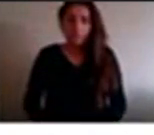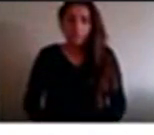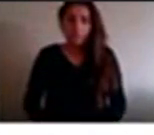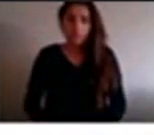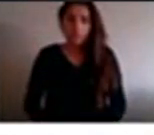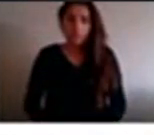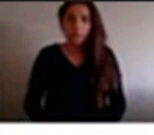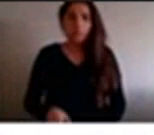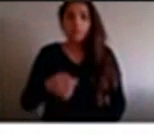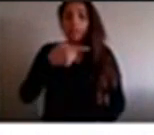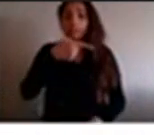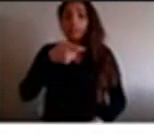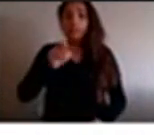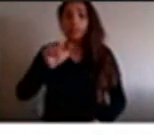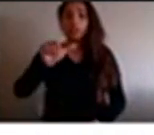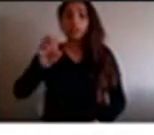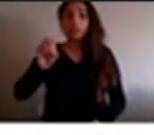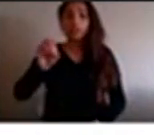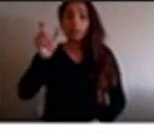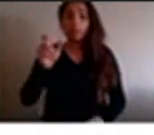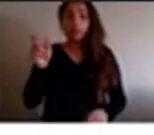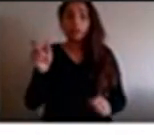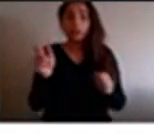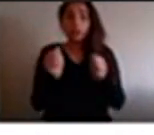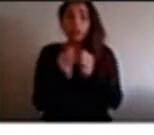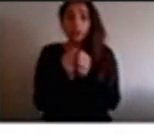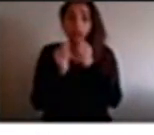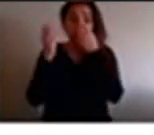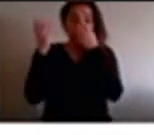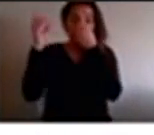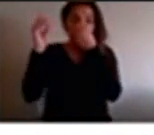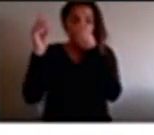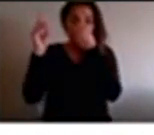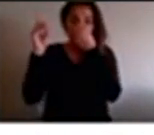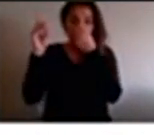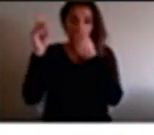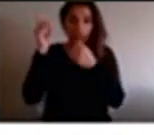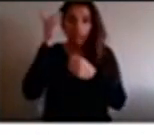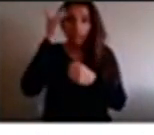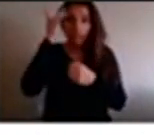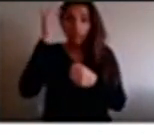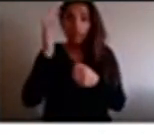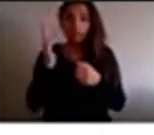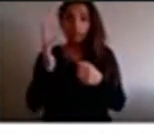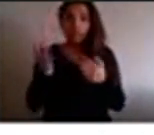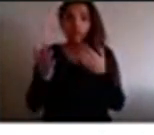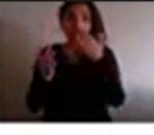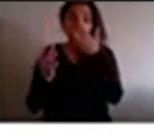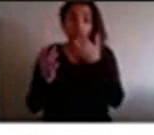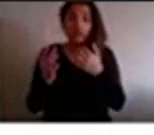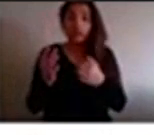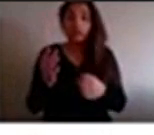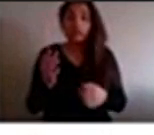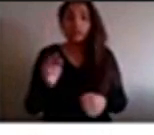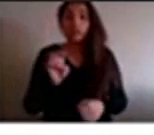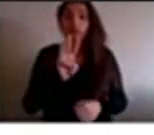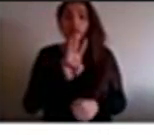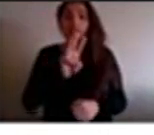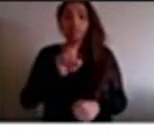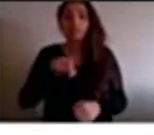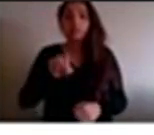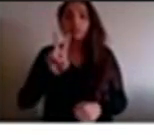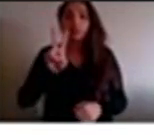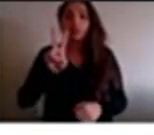160 personas con discapacidad intelectual vinculadas en las entidades públicas, y un 3.2% de personas con